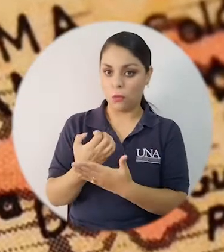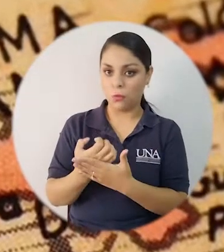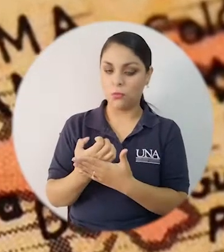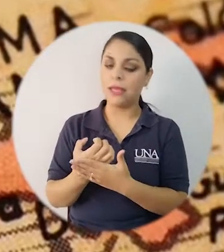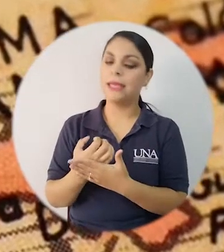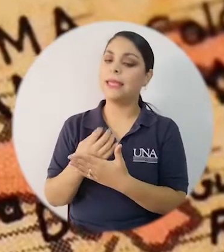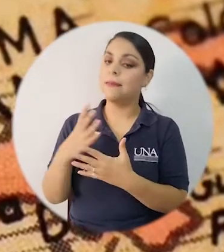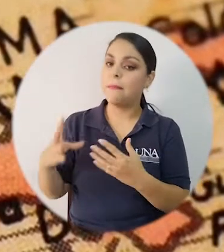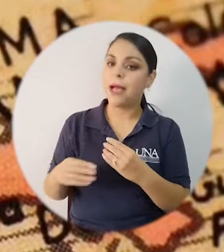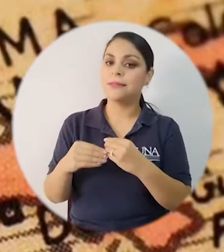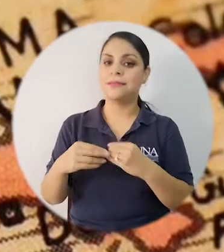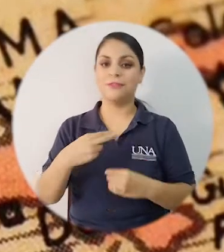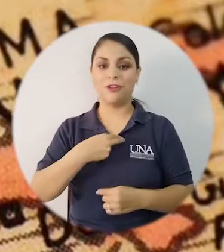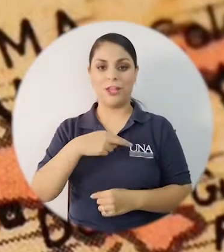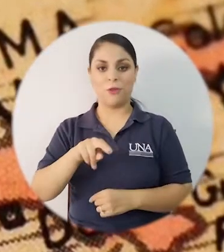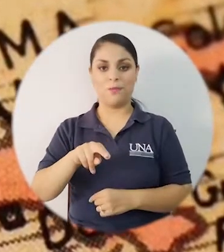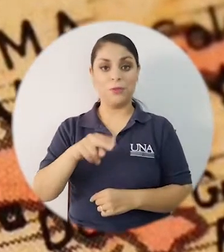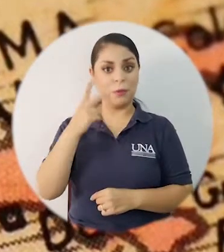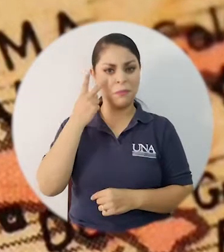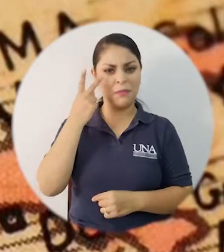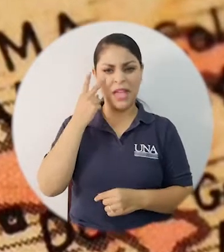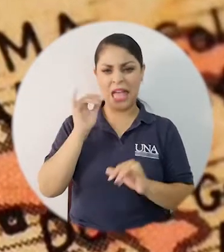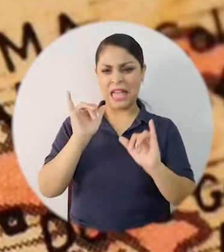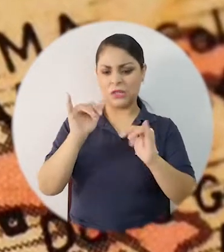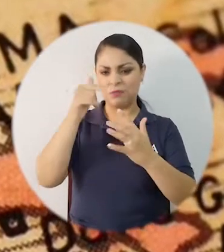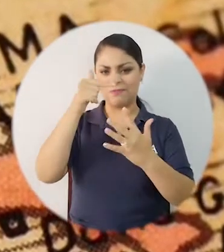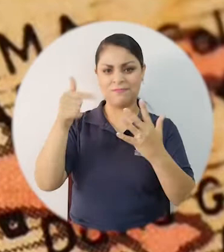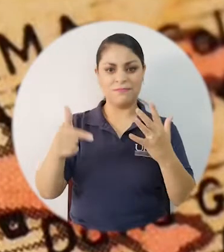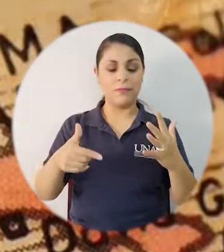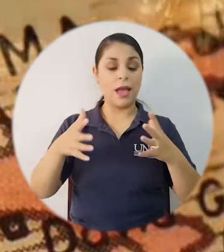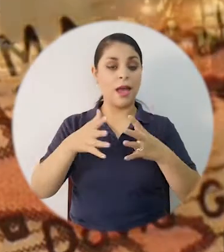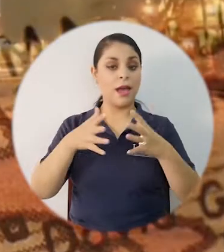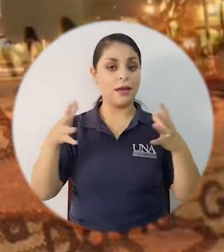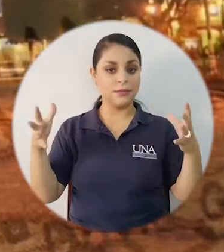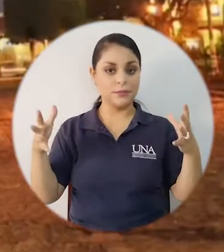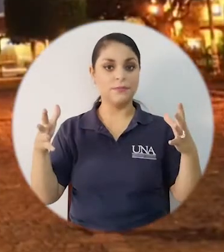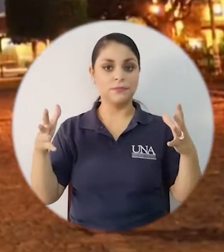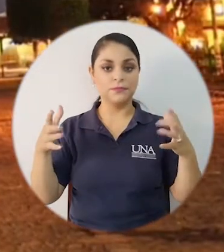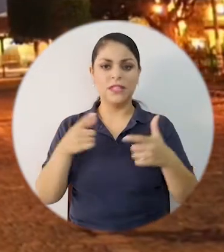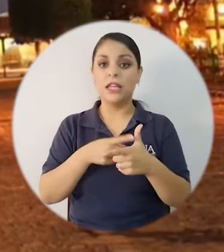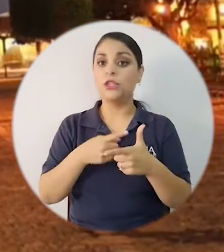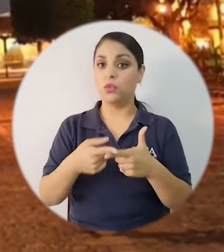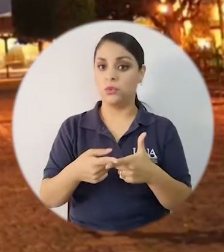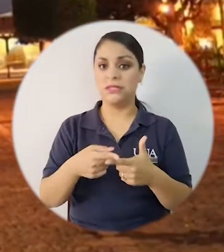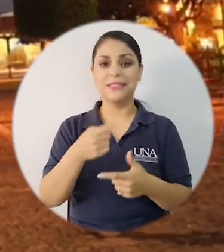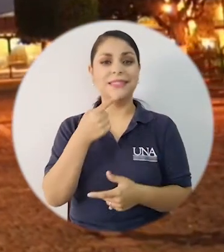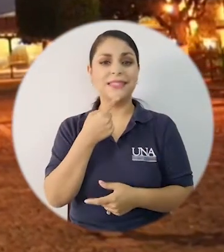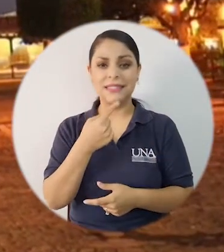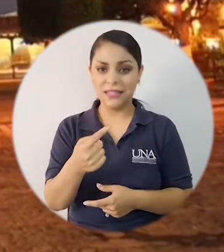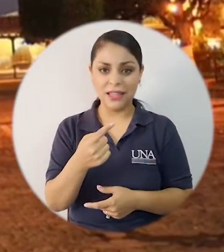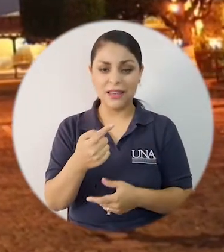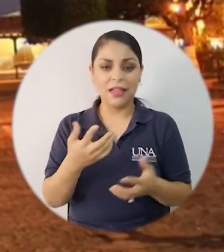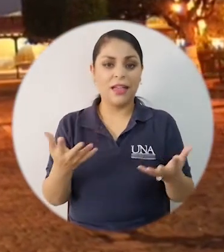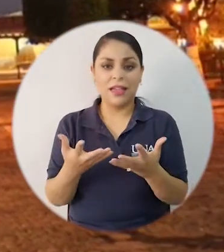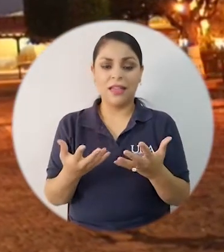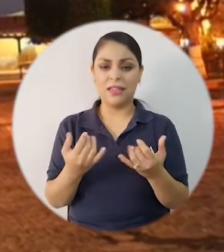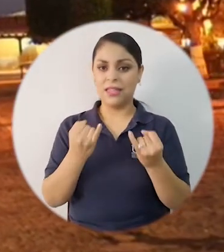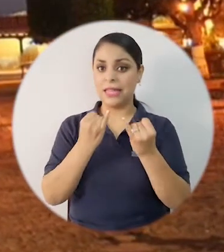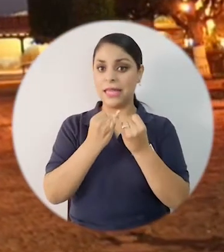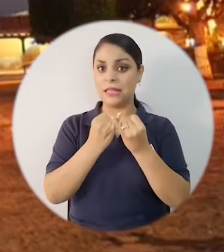tiene un interés religioso. Entonces, vea este espectro amplio. Por ende, decir, repito, que